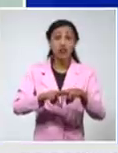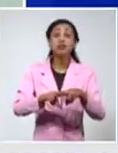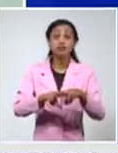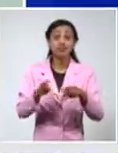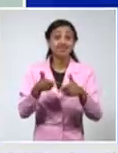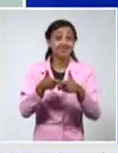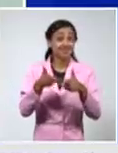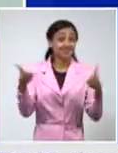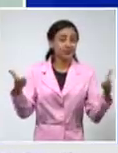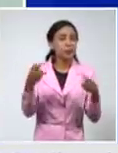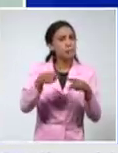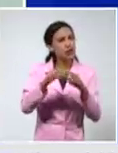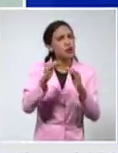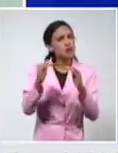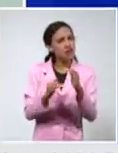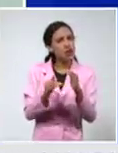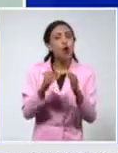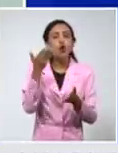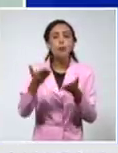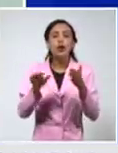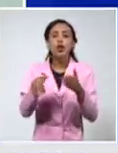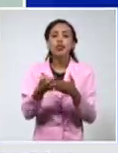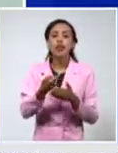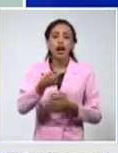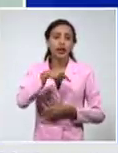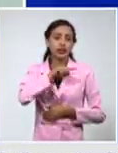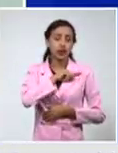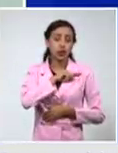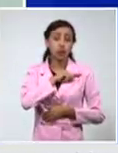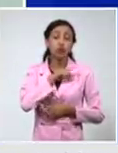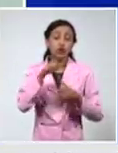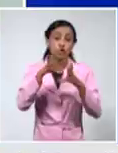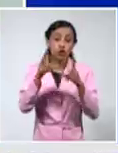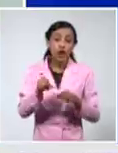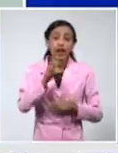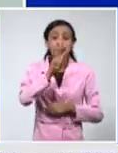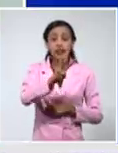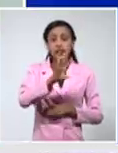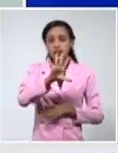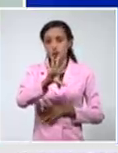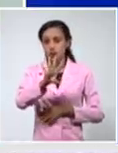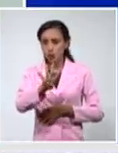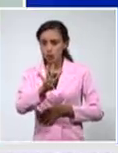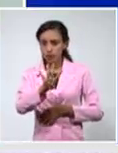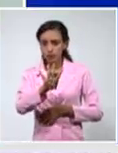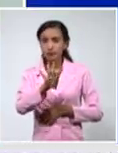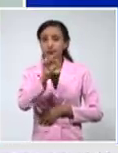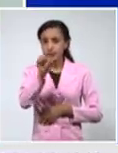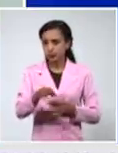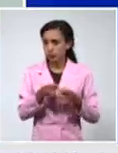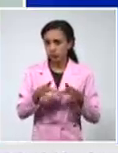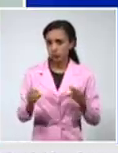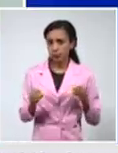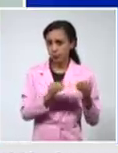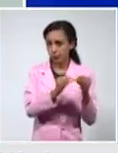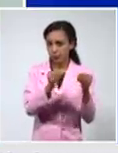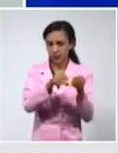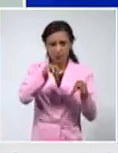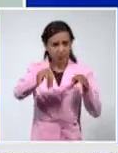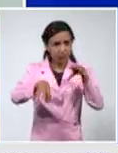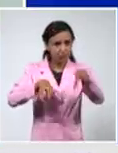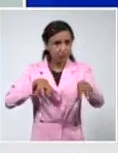en 56 al día anterior, estamos hablando de 354 casos autóctonos, dispersos en sus